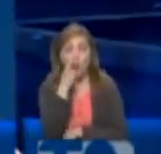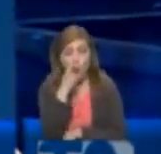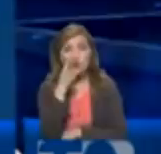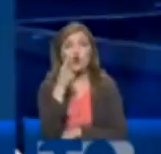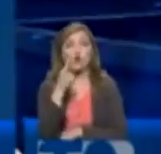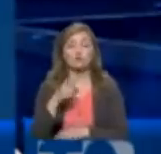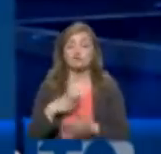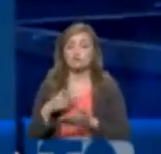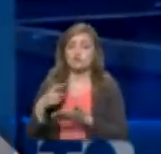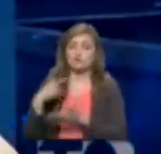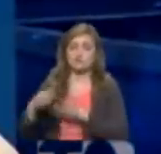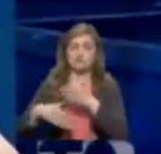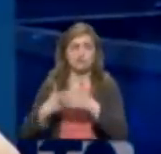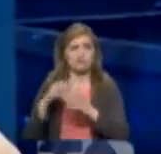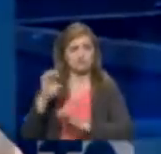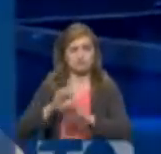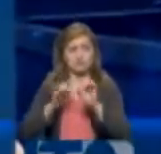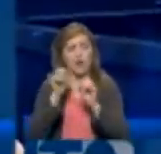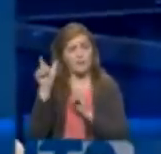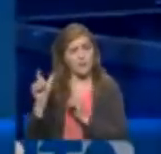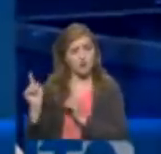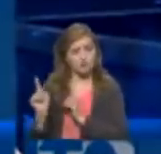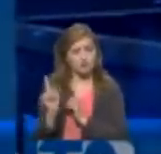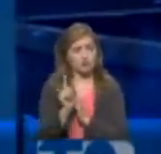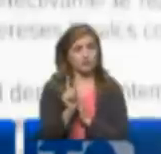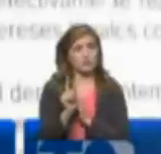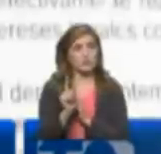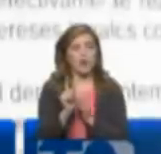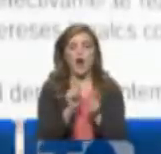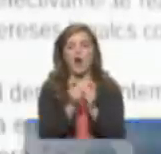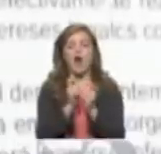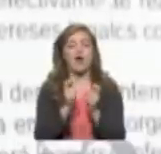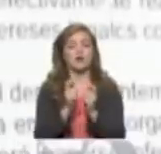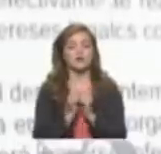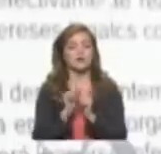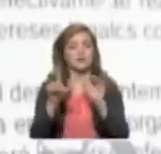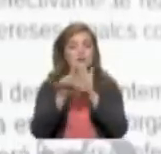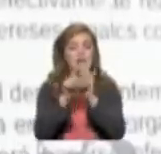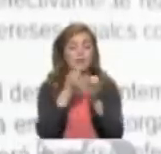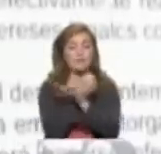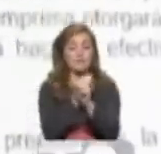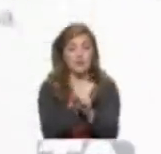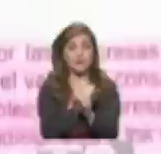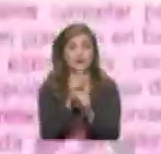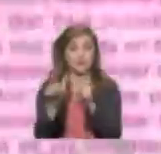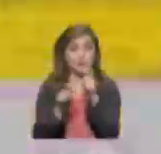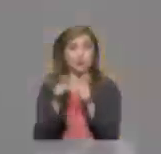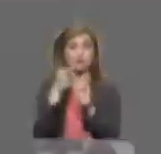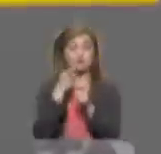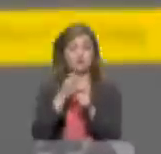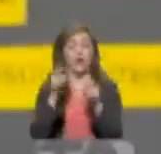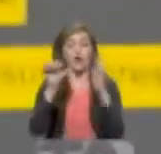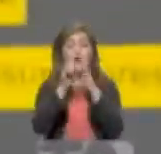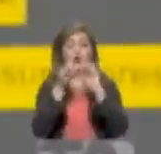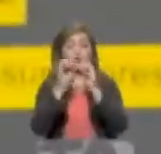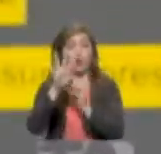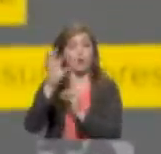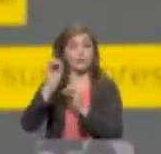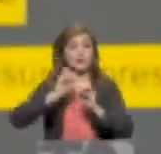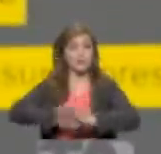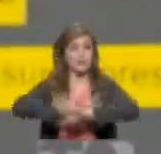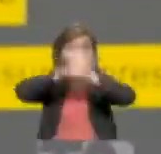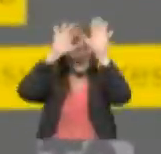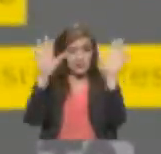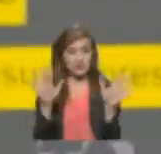notas de crédito de los clientes que amerite en el tema ser la ley de defensa al consumidor en su artículo 40 es clara dice los